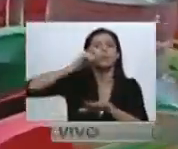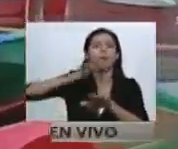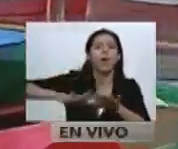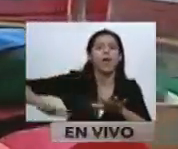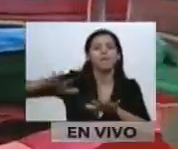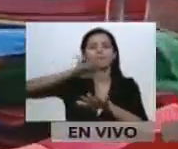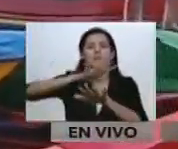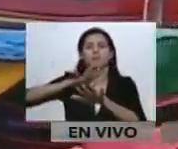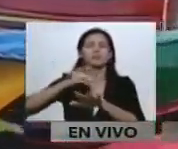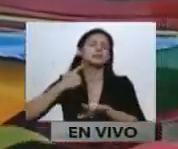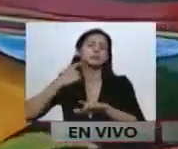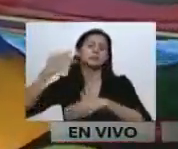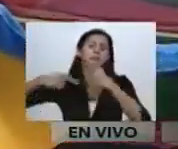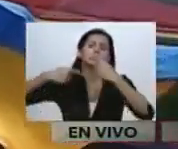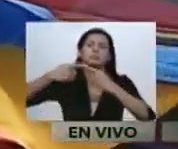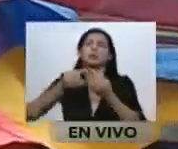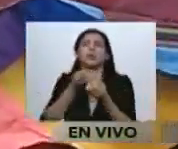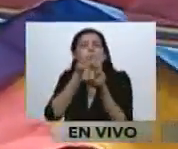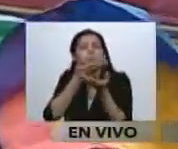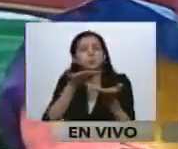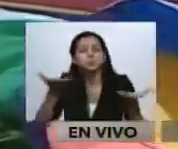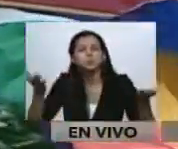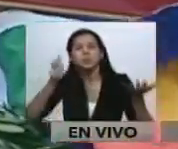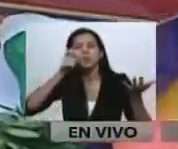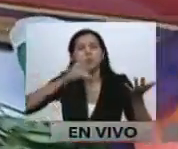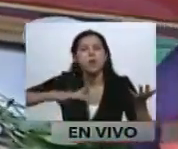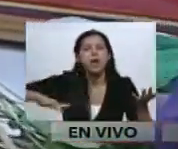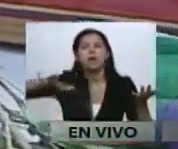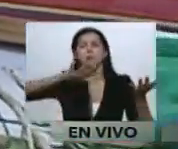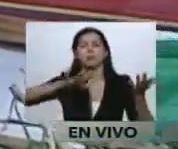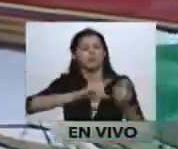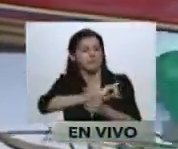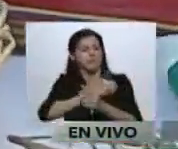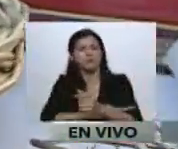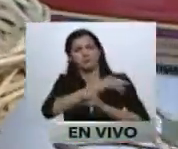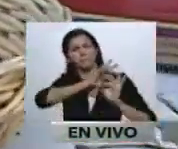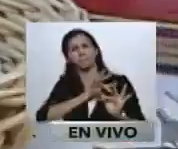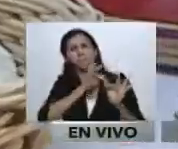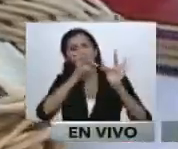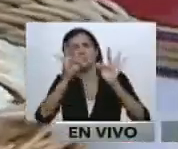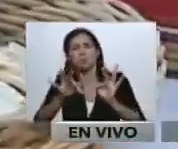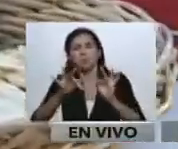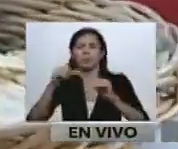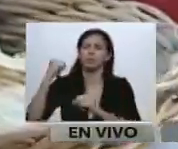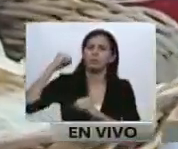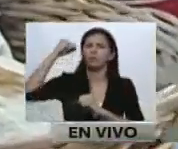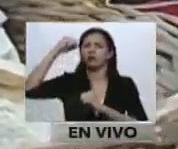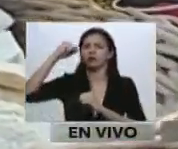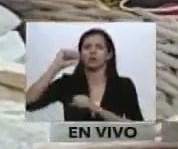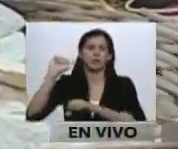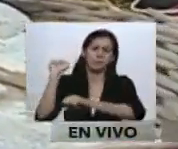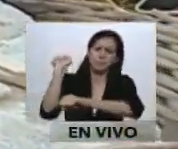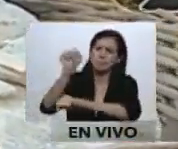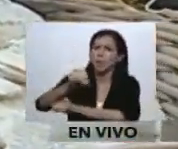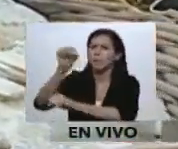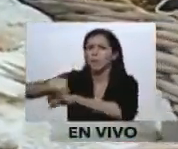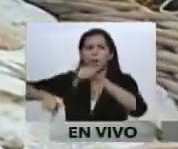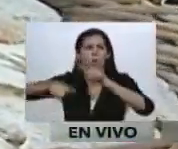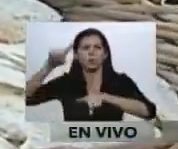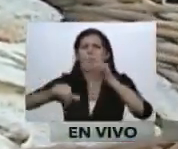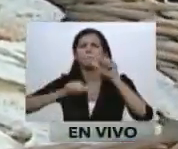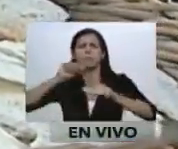libertaria, sopla tu fuerza sobre nosotras y nosotros para triunfar sobre las conspiraciones y